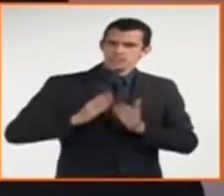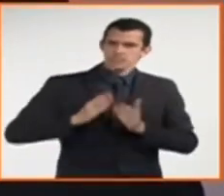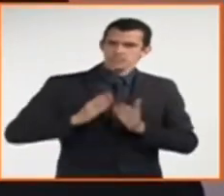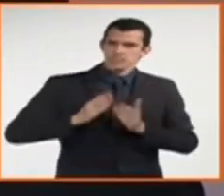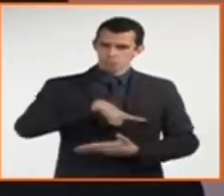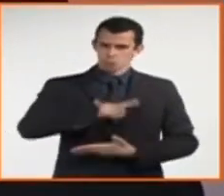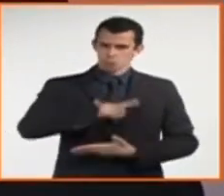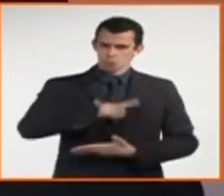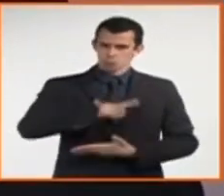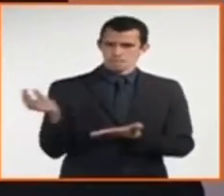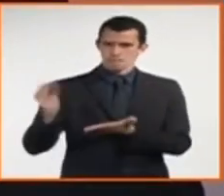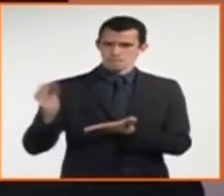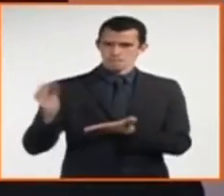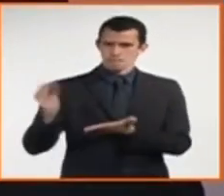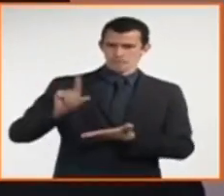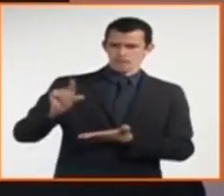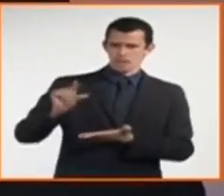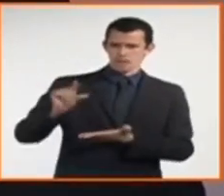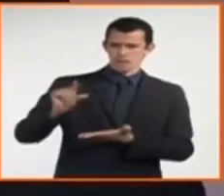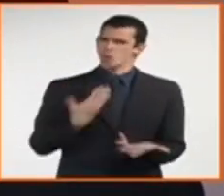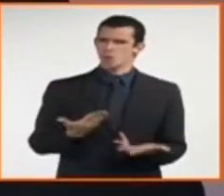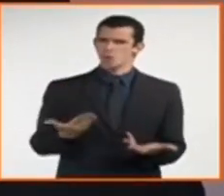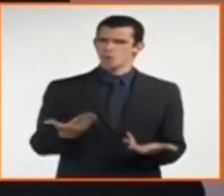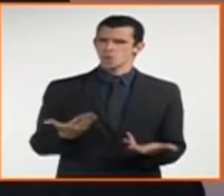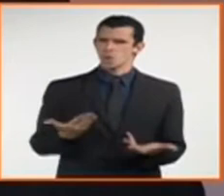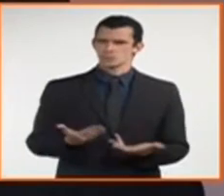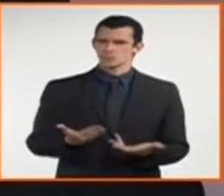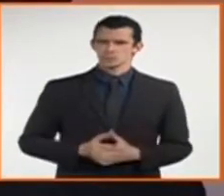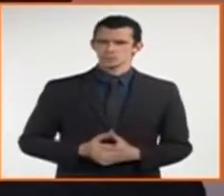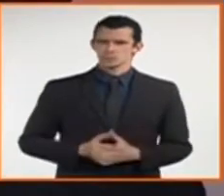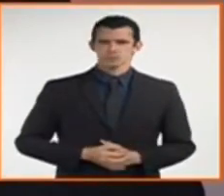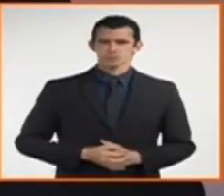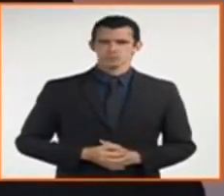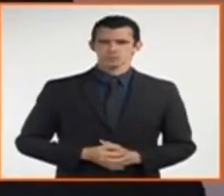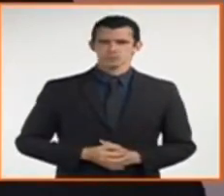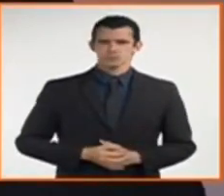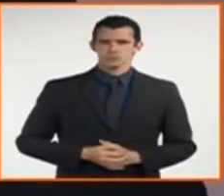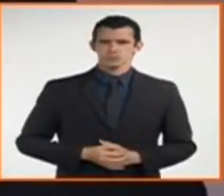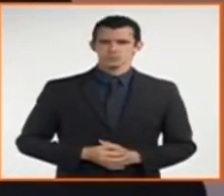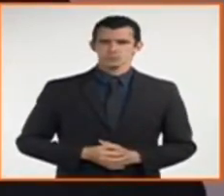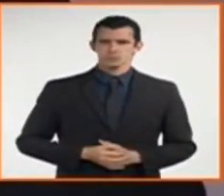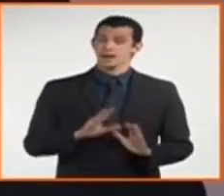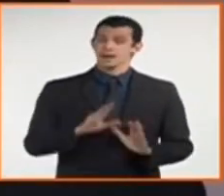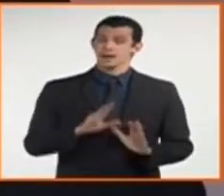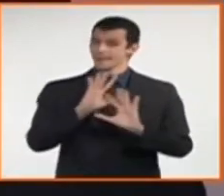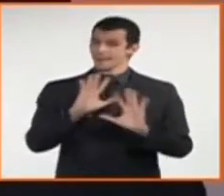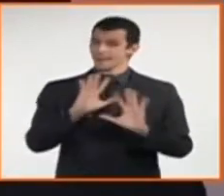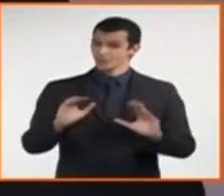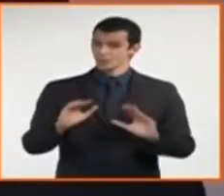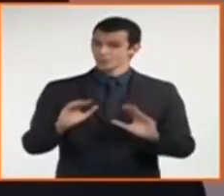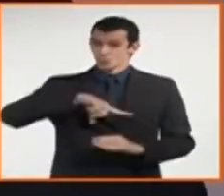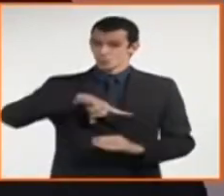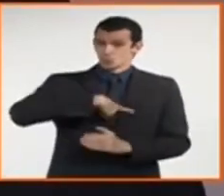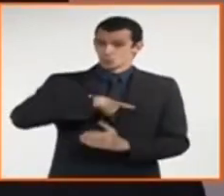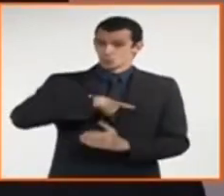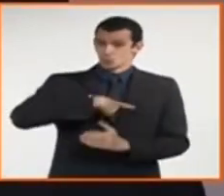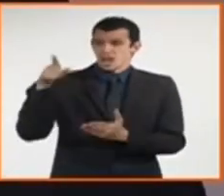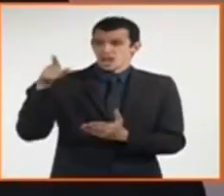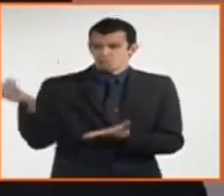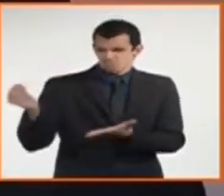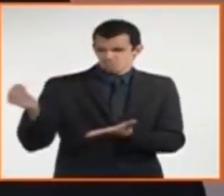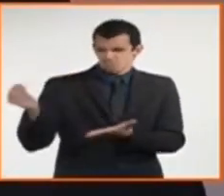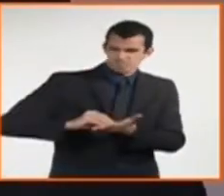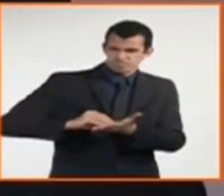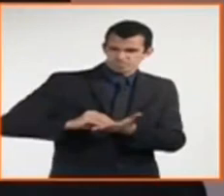de la cultura de occidente es una cultura chatarra decir occidente a tradicional sus valores tradicionales